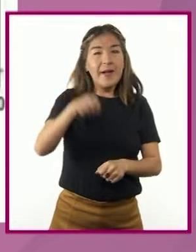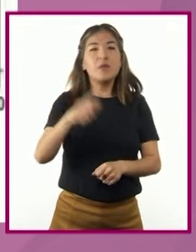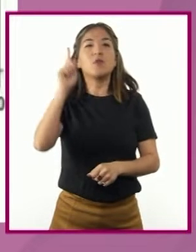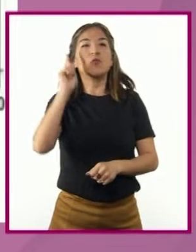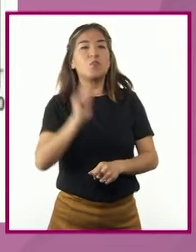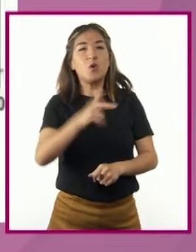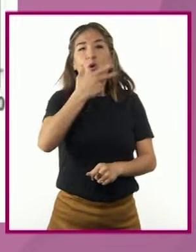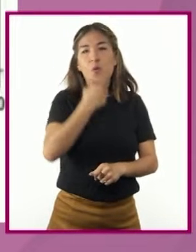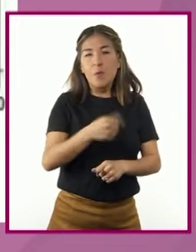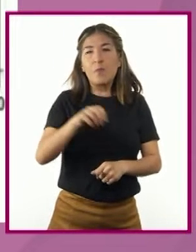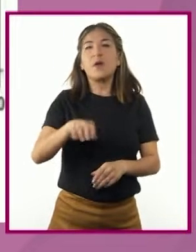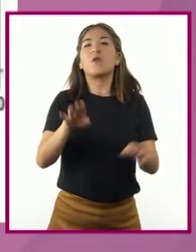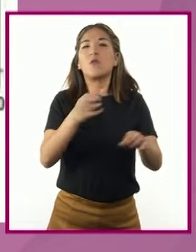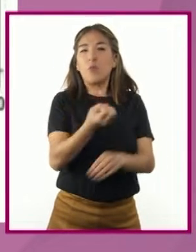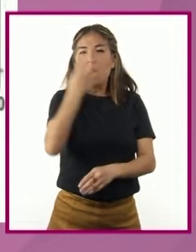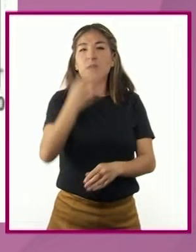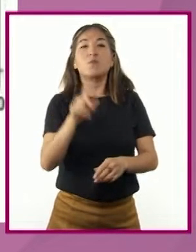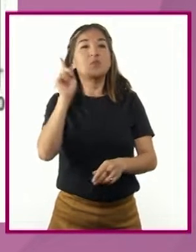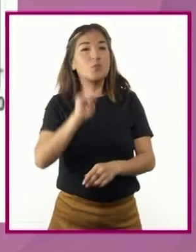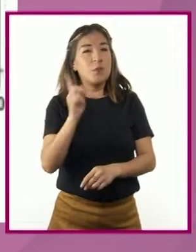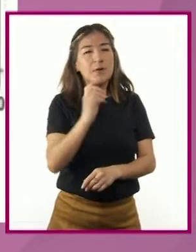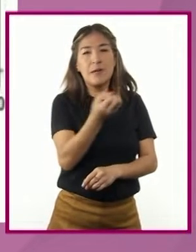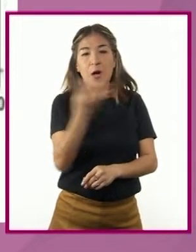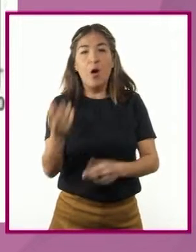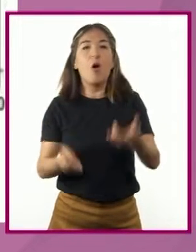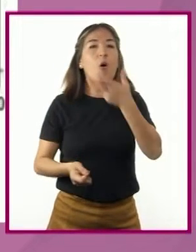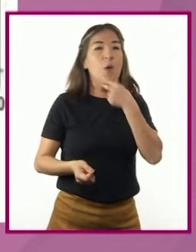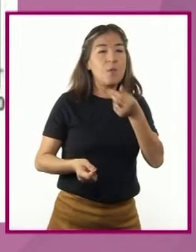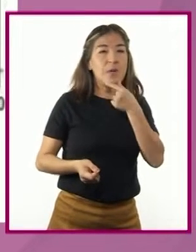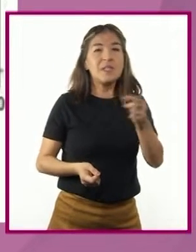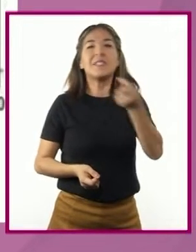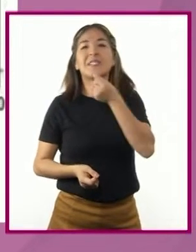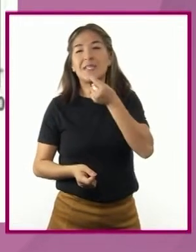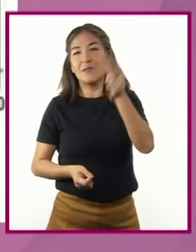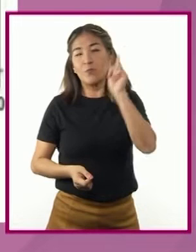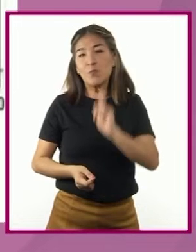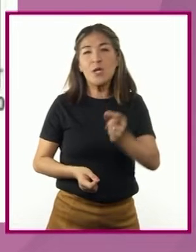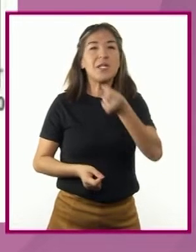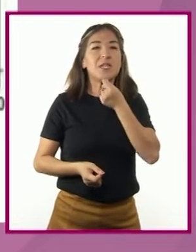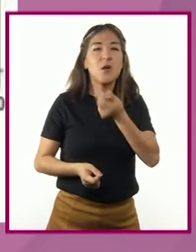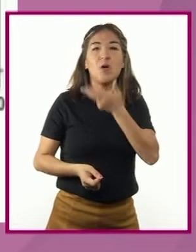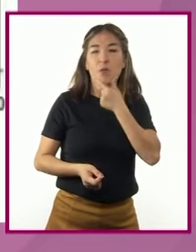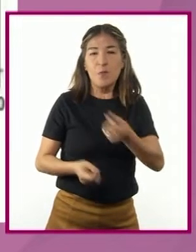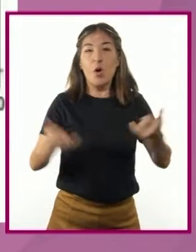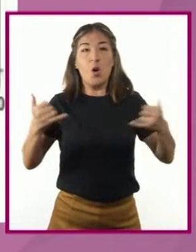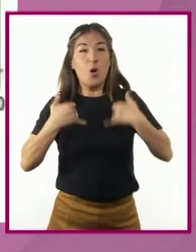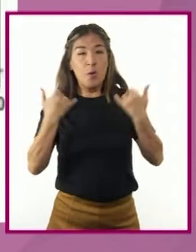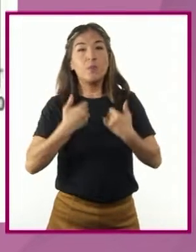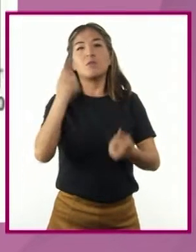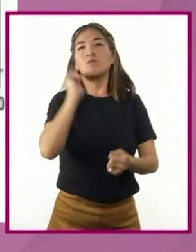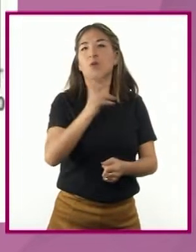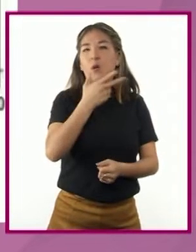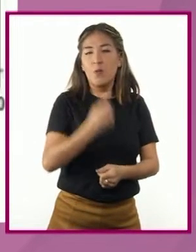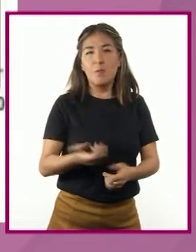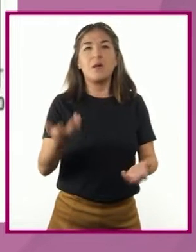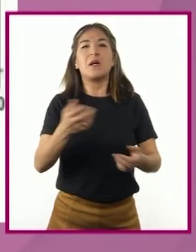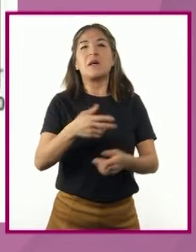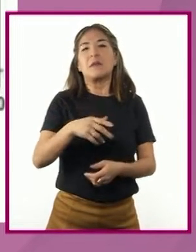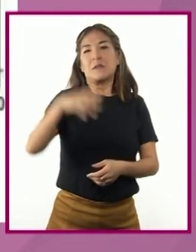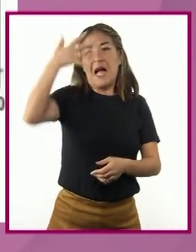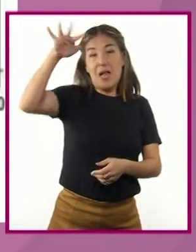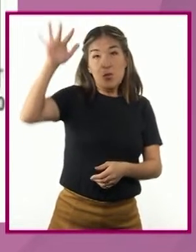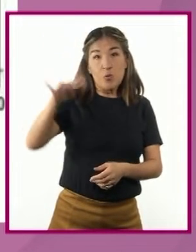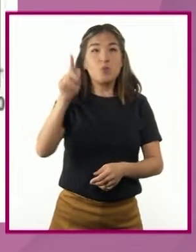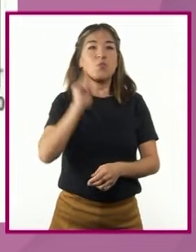manera logramos saber cuántas mujeres, hombres, niñas, niños, jóvenes, adultas,